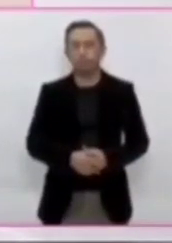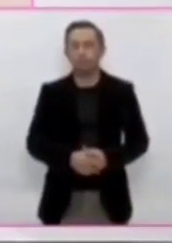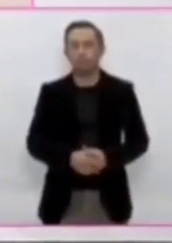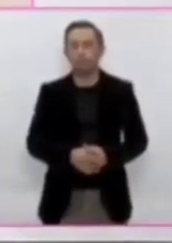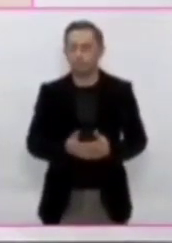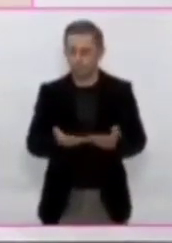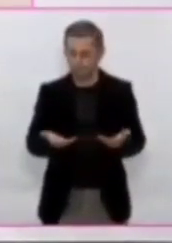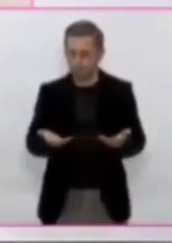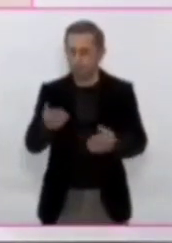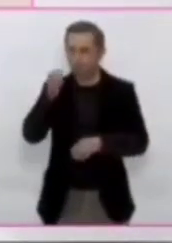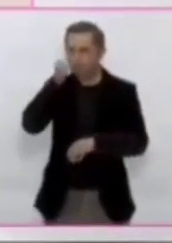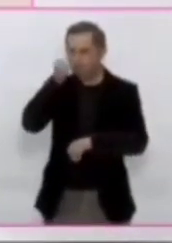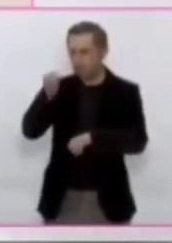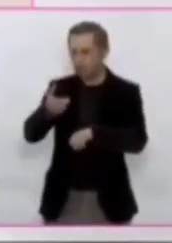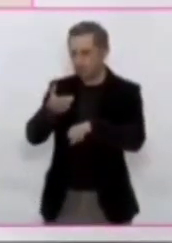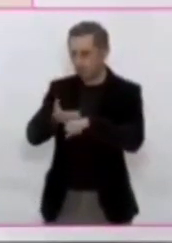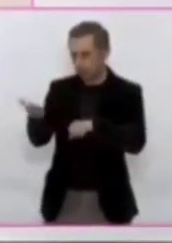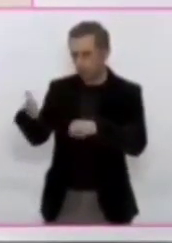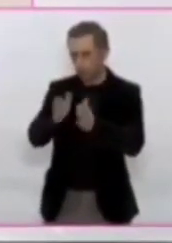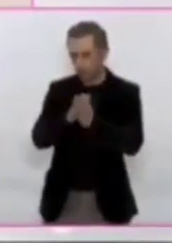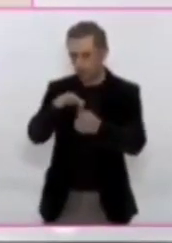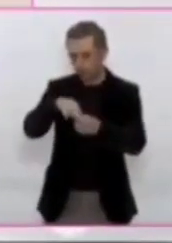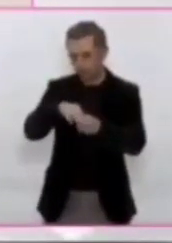Bien, secretario, tome la votación correspondiente.